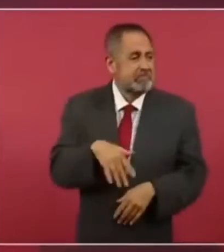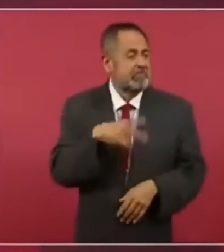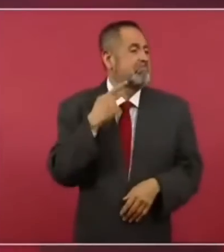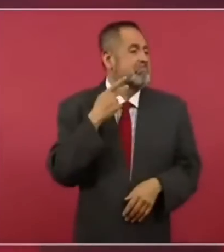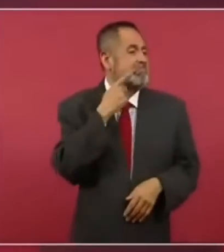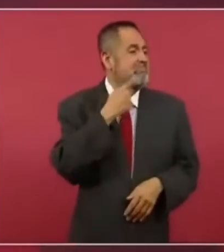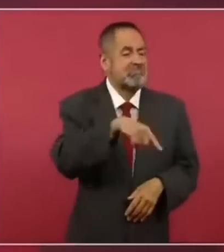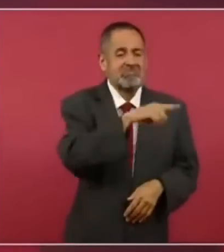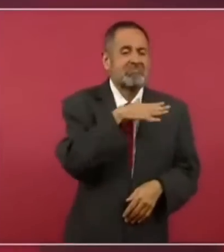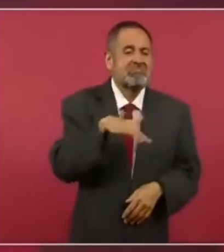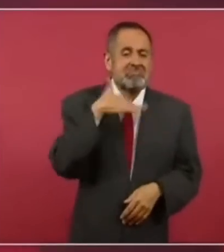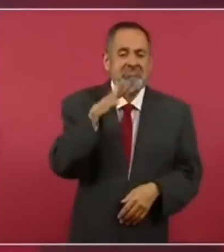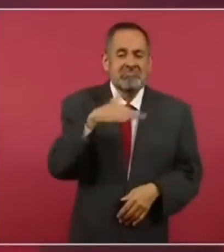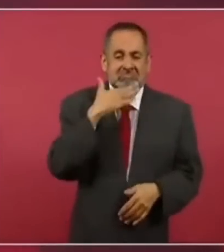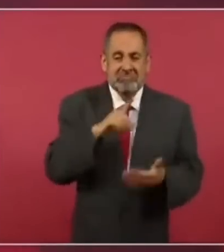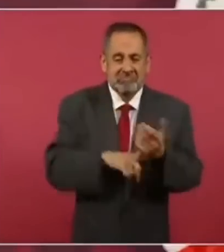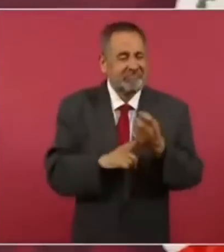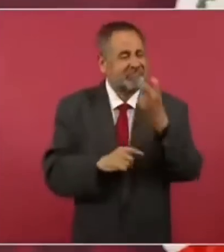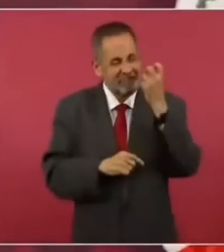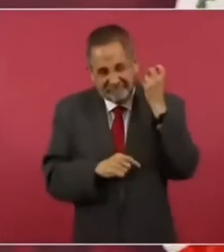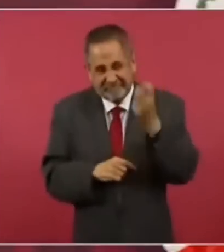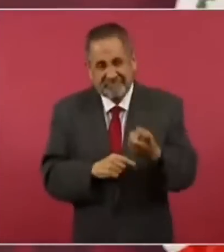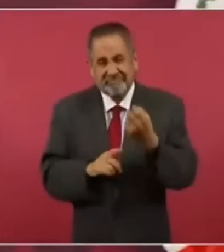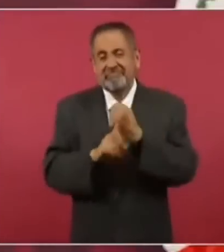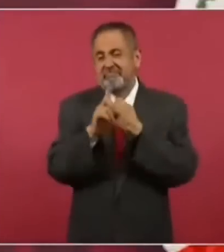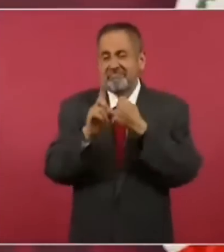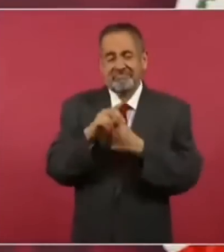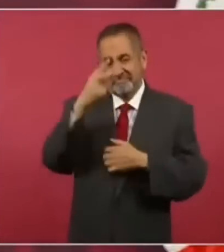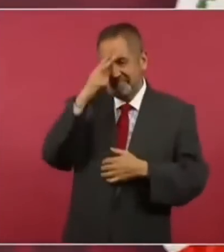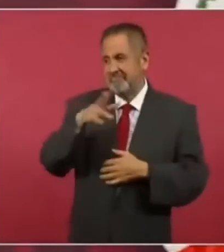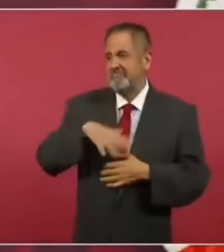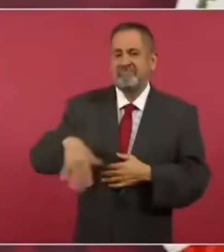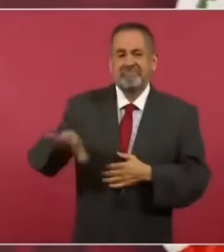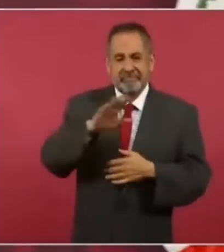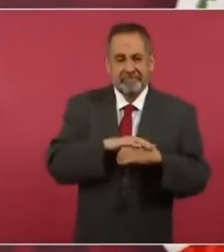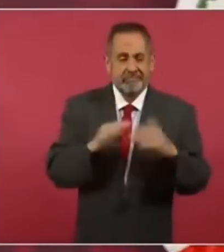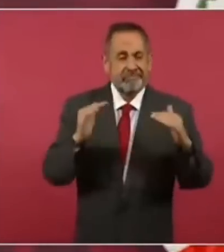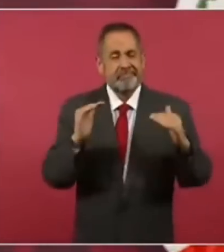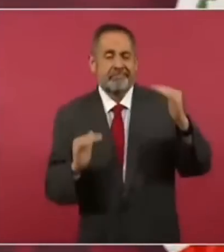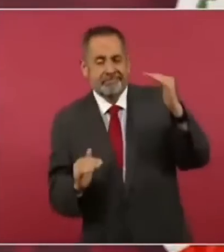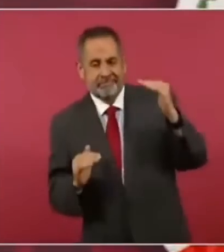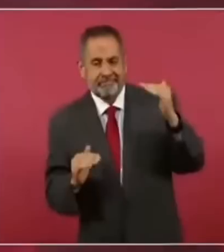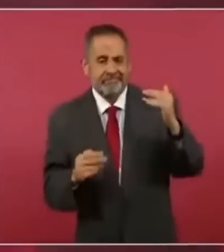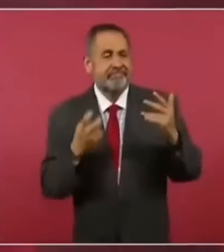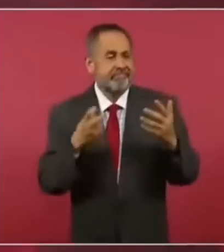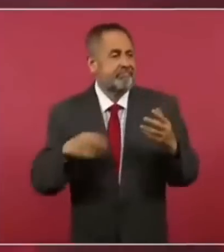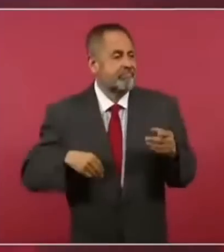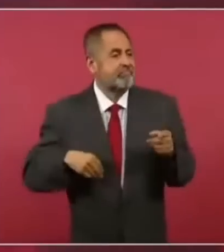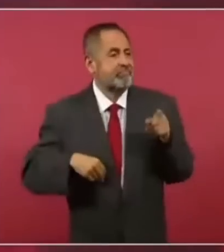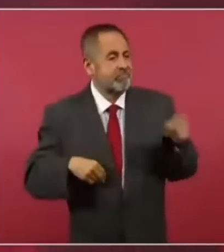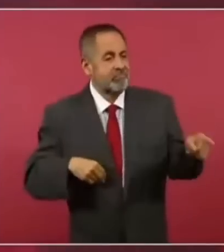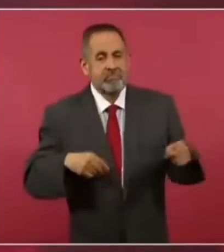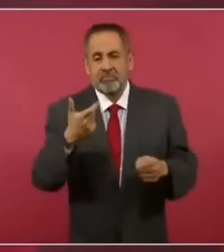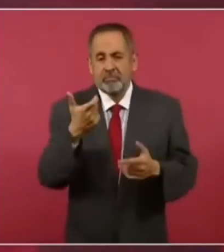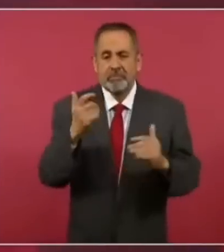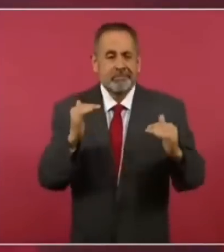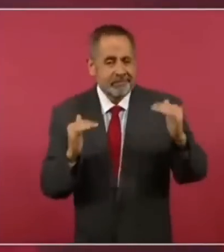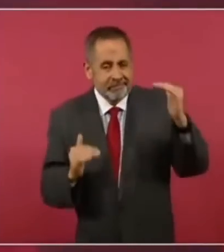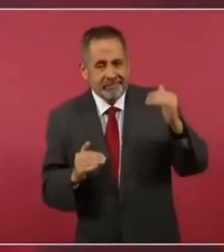política. Esa es la causa principal de la desigualdad social, de la desigualdad